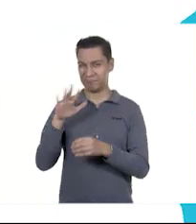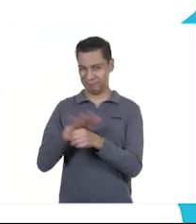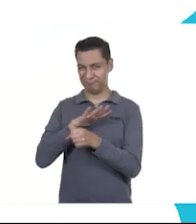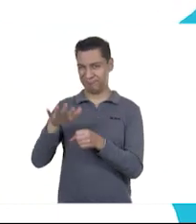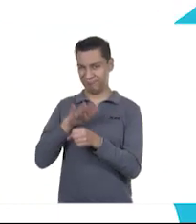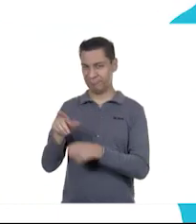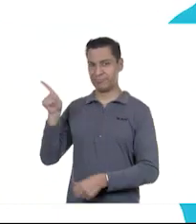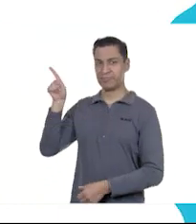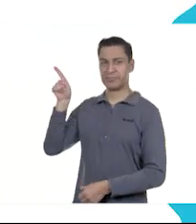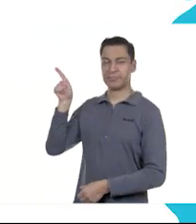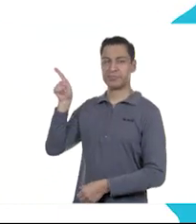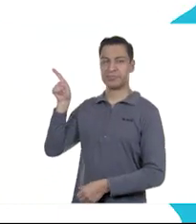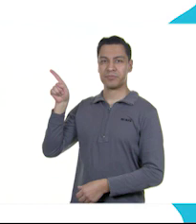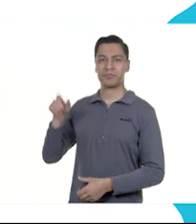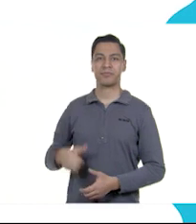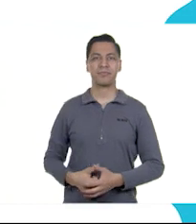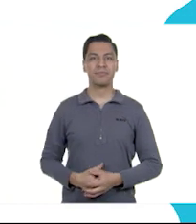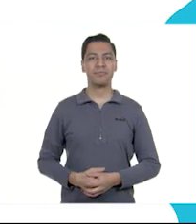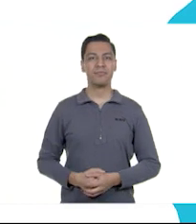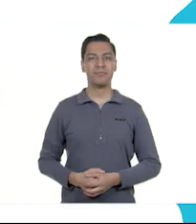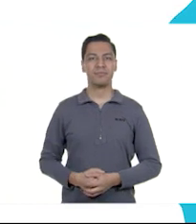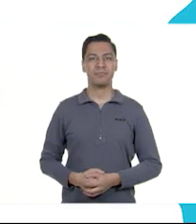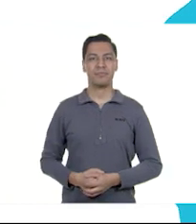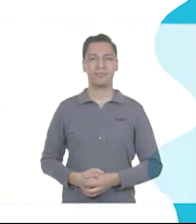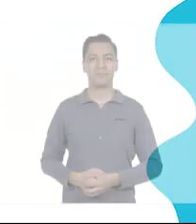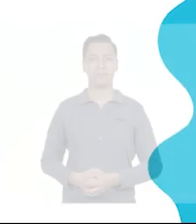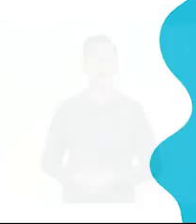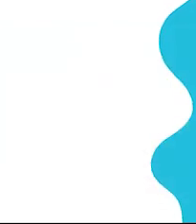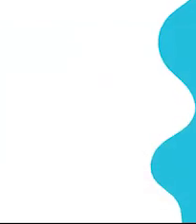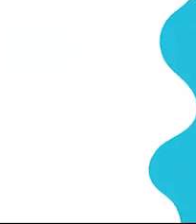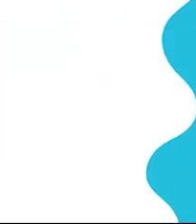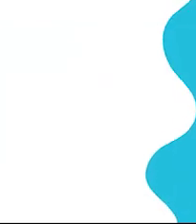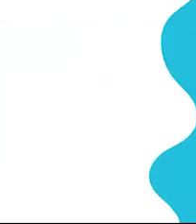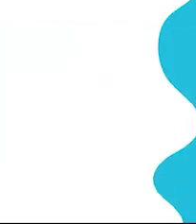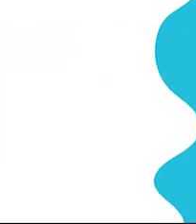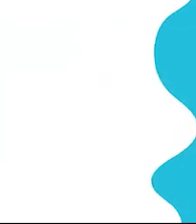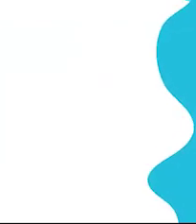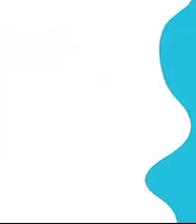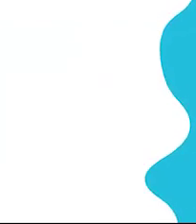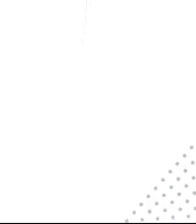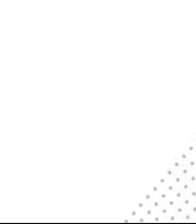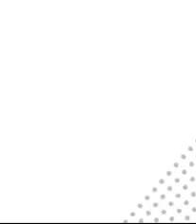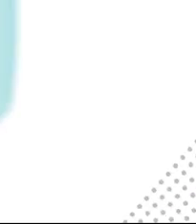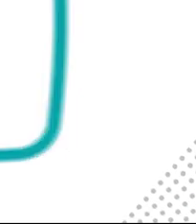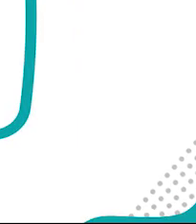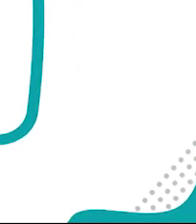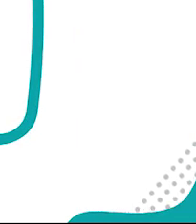aprendeencasa.cep.gob.mx.